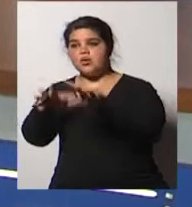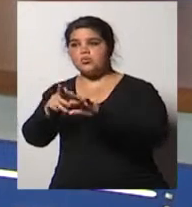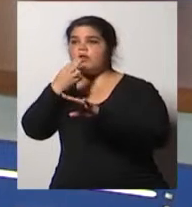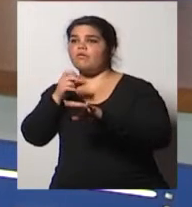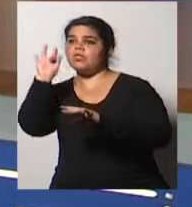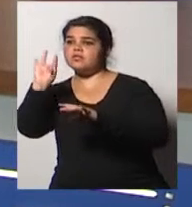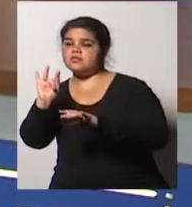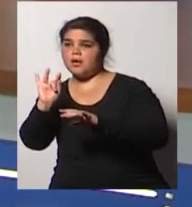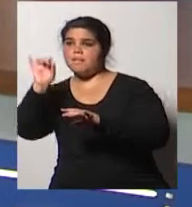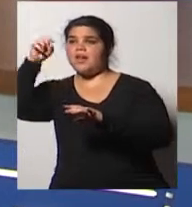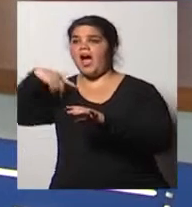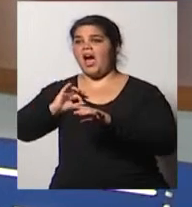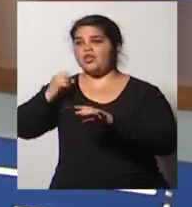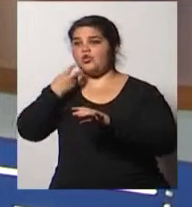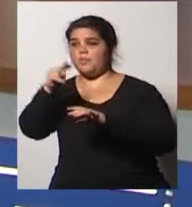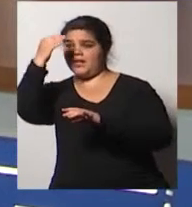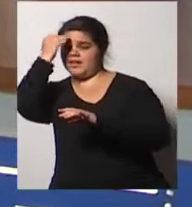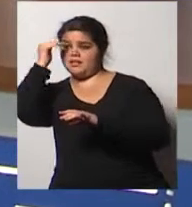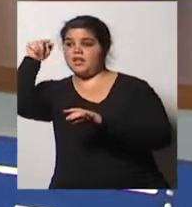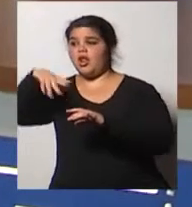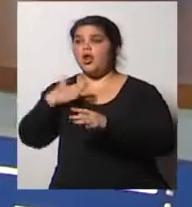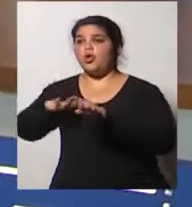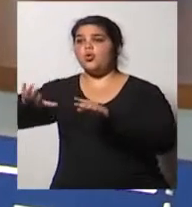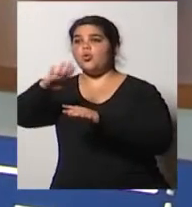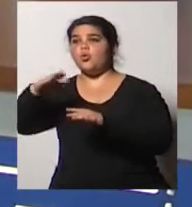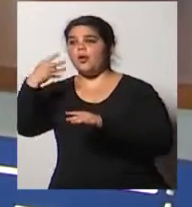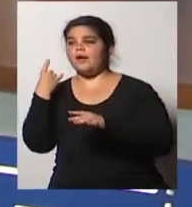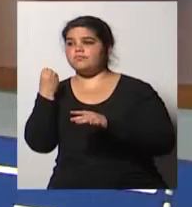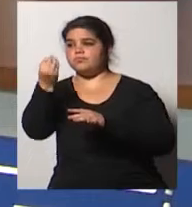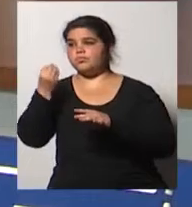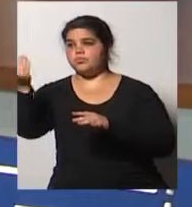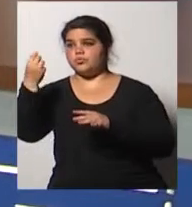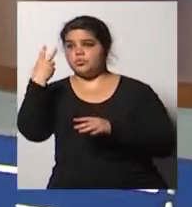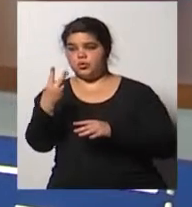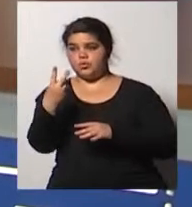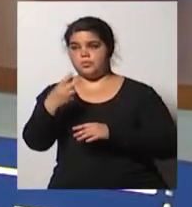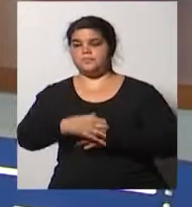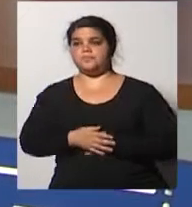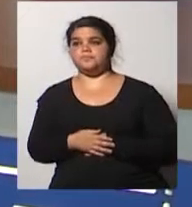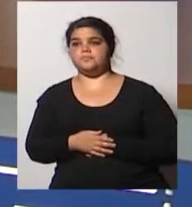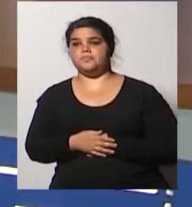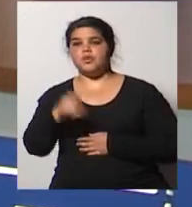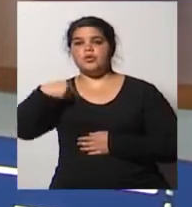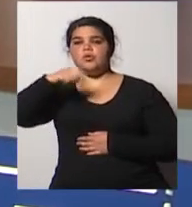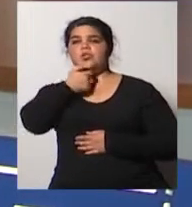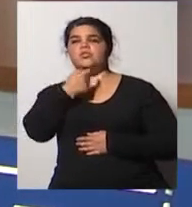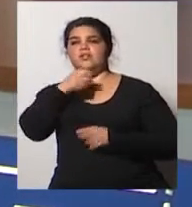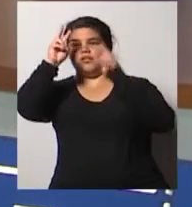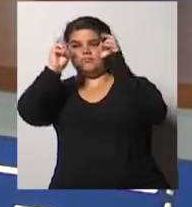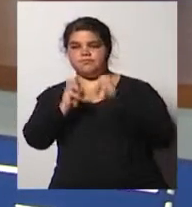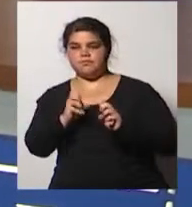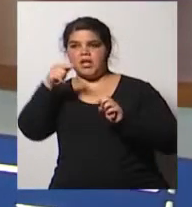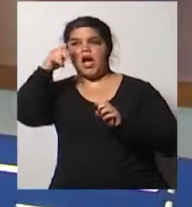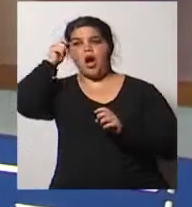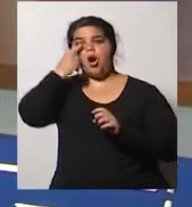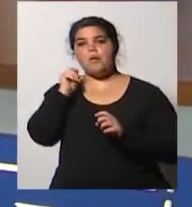del corriente año. De esta manera se producen dos vacantes en la Corte Suprema de Justicia. Queremos profundizar sobre este tema con el